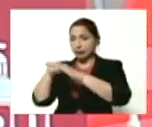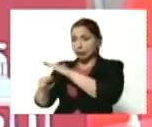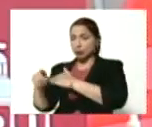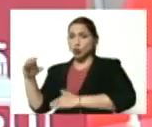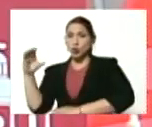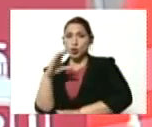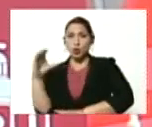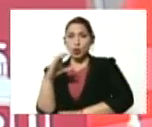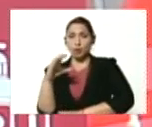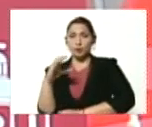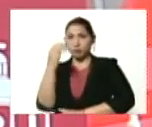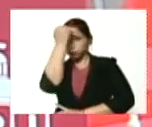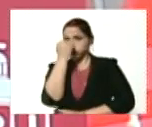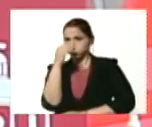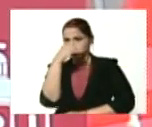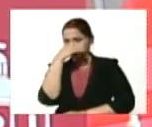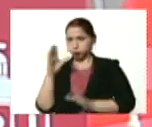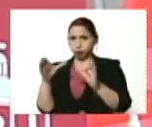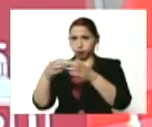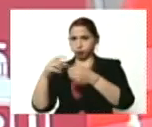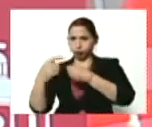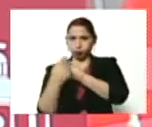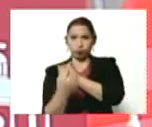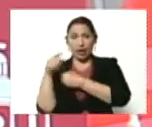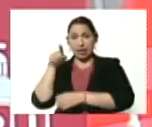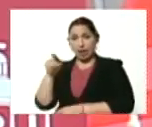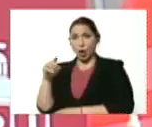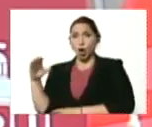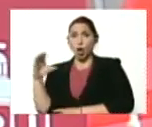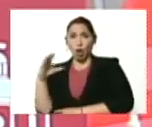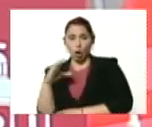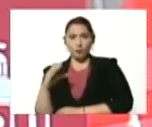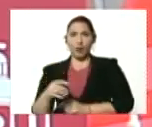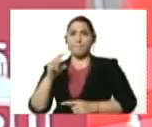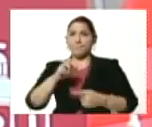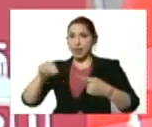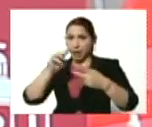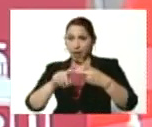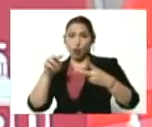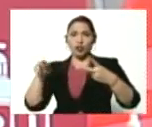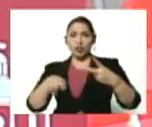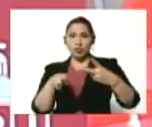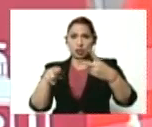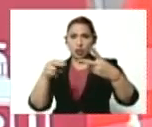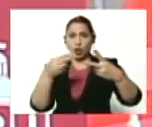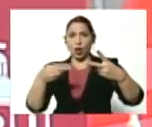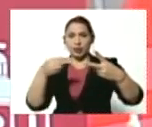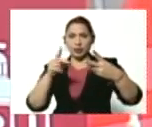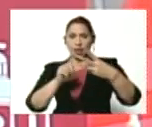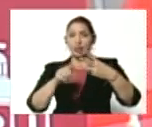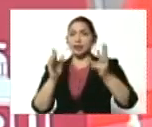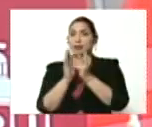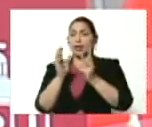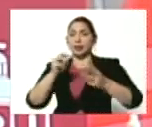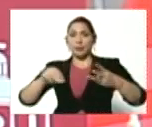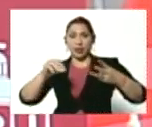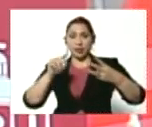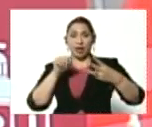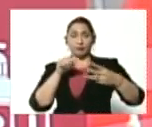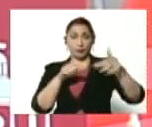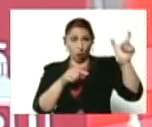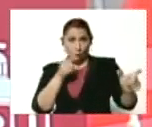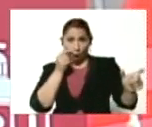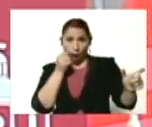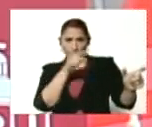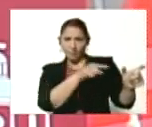de paramilitares y de desertores allá en Maicao, en Riohacha y en Santa Marta, este señor Bermeo